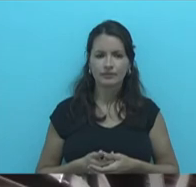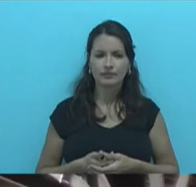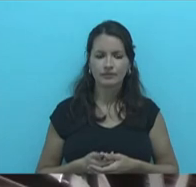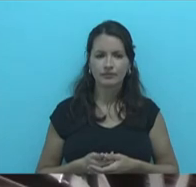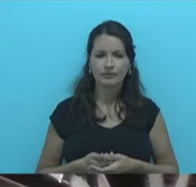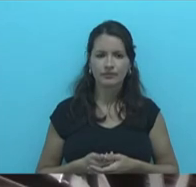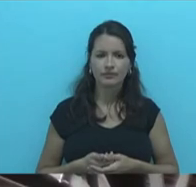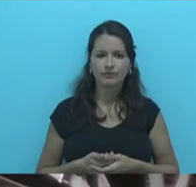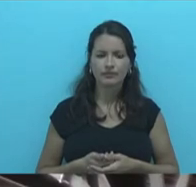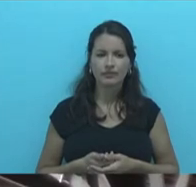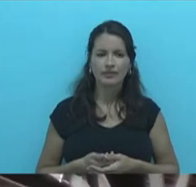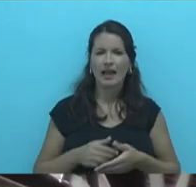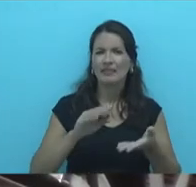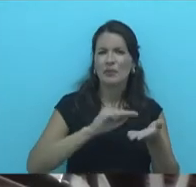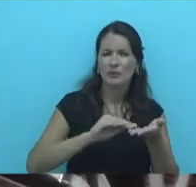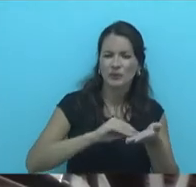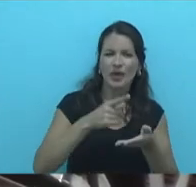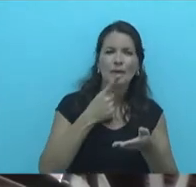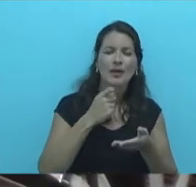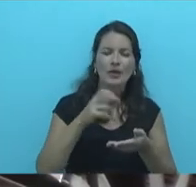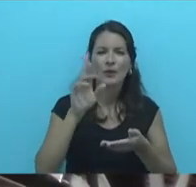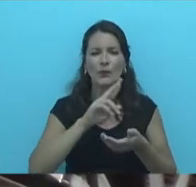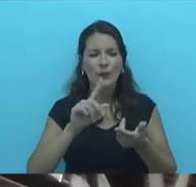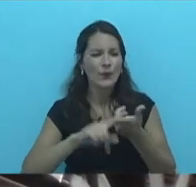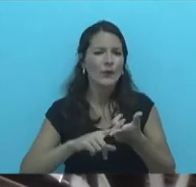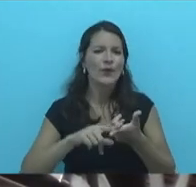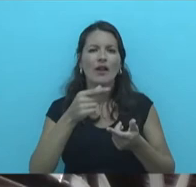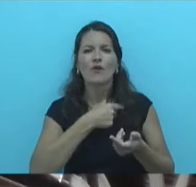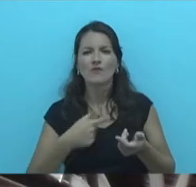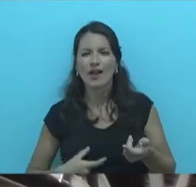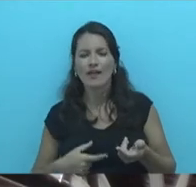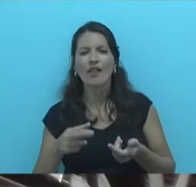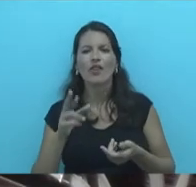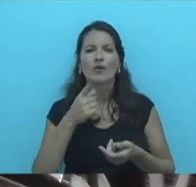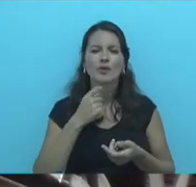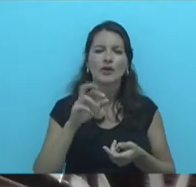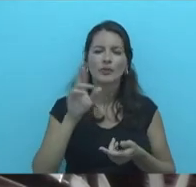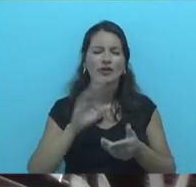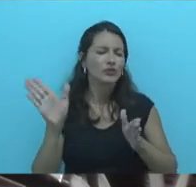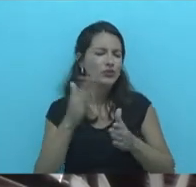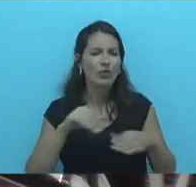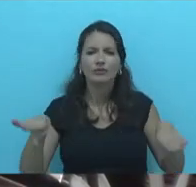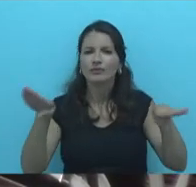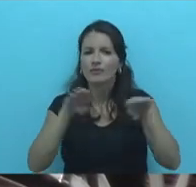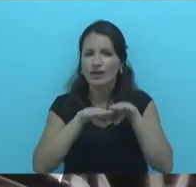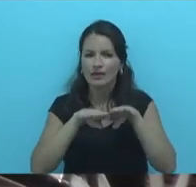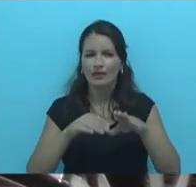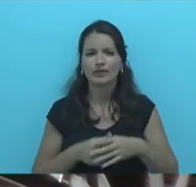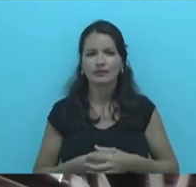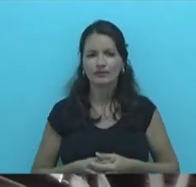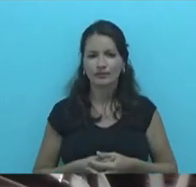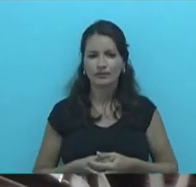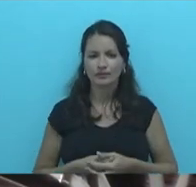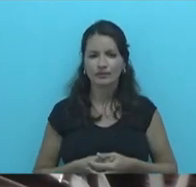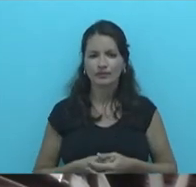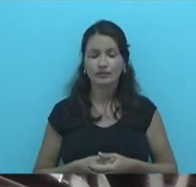diputadas, diputados, concejalas, presidentas y presidentes comunales, respetan la paridad. Y eso es un hecho